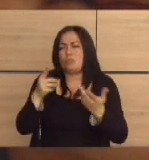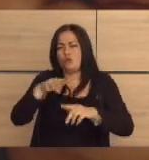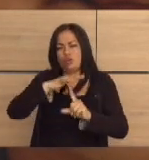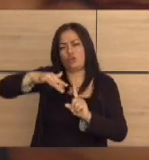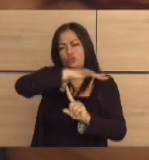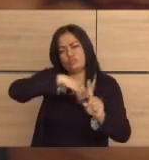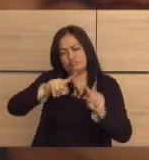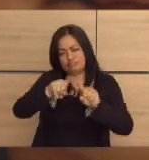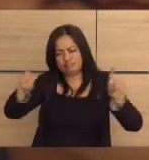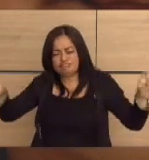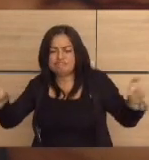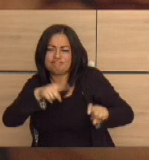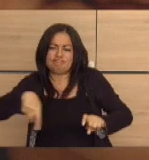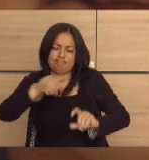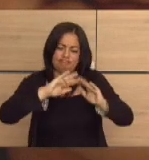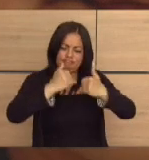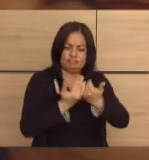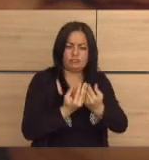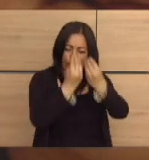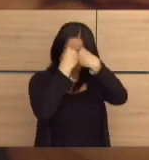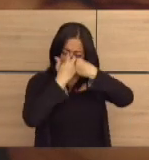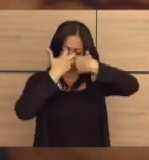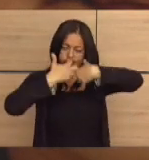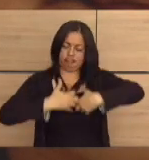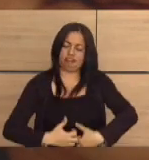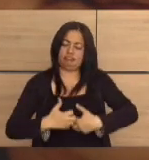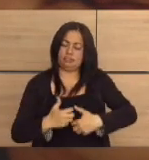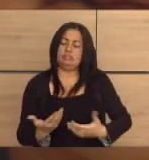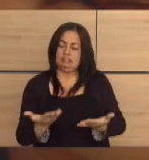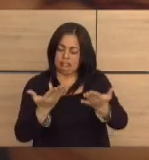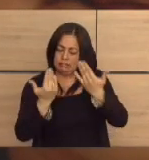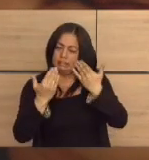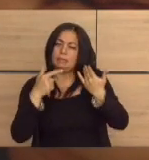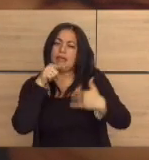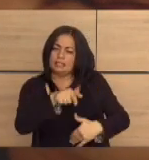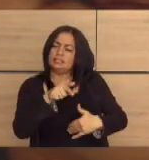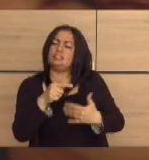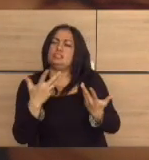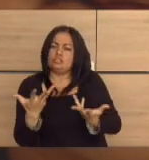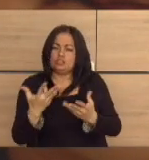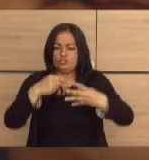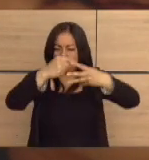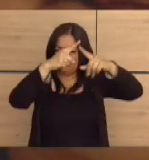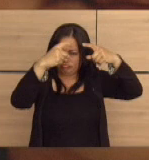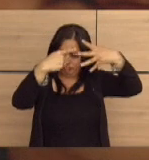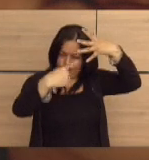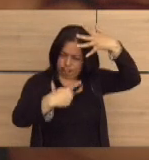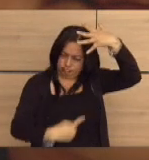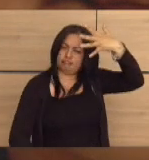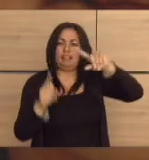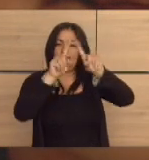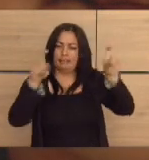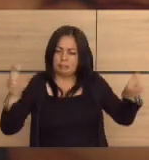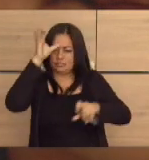para incluir en la escuela un principio de formación integral al cual contribuyan todos estos contenidos,